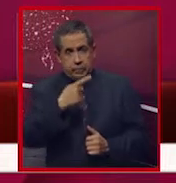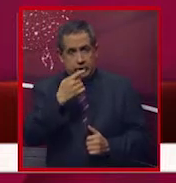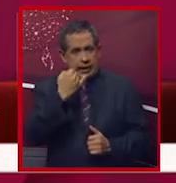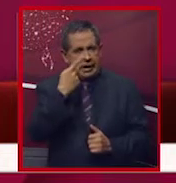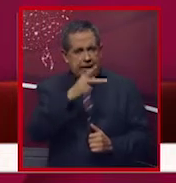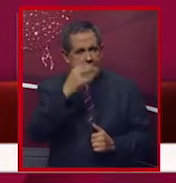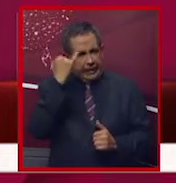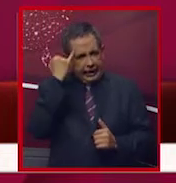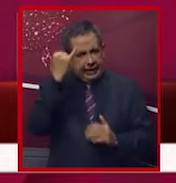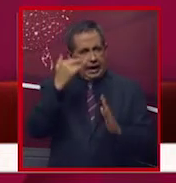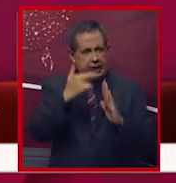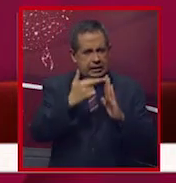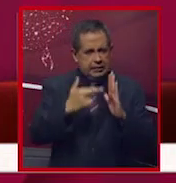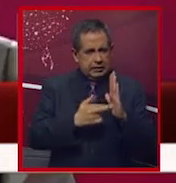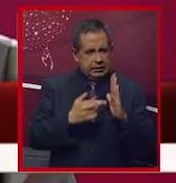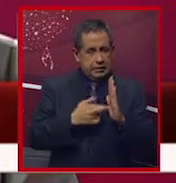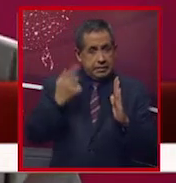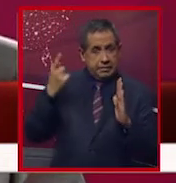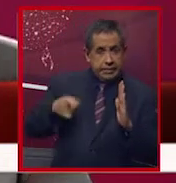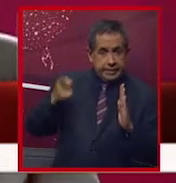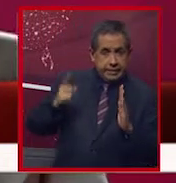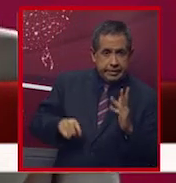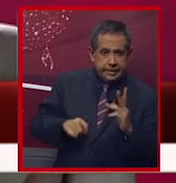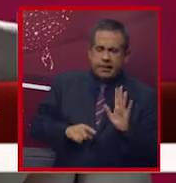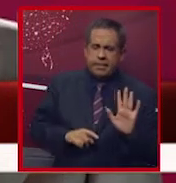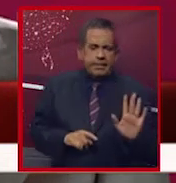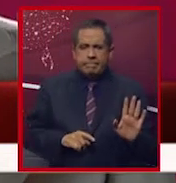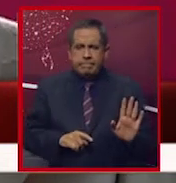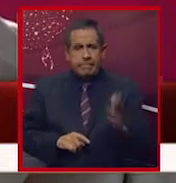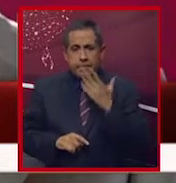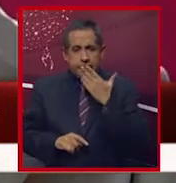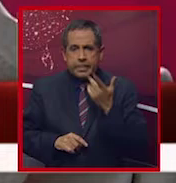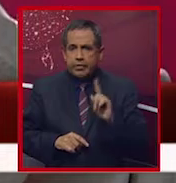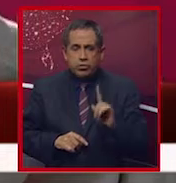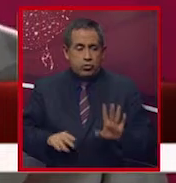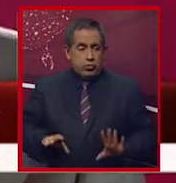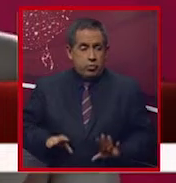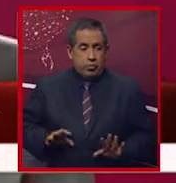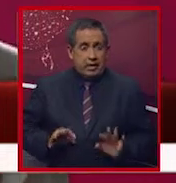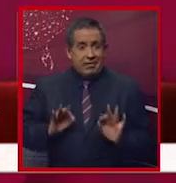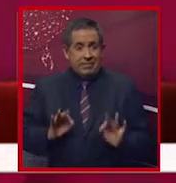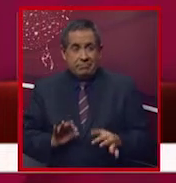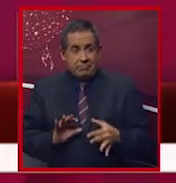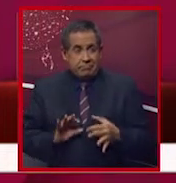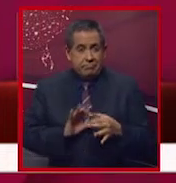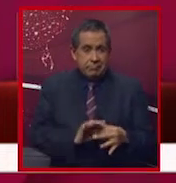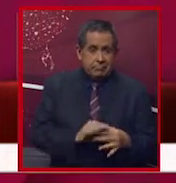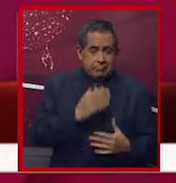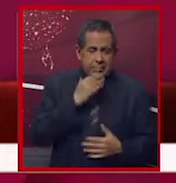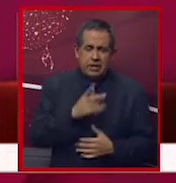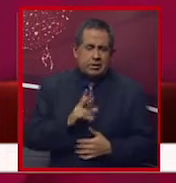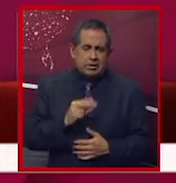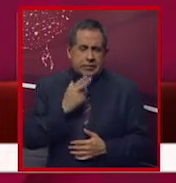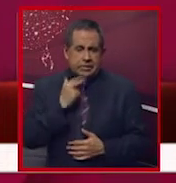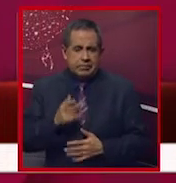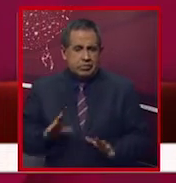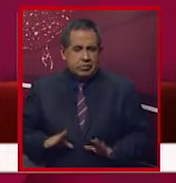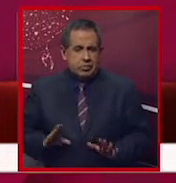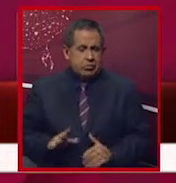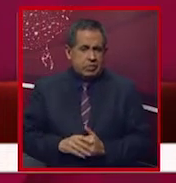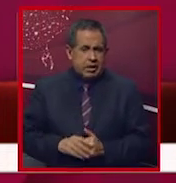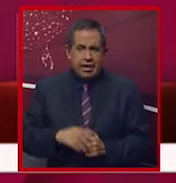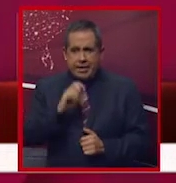medidas pues no convienen a los mexicanos, pero